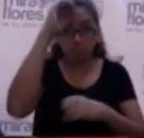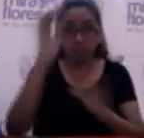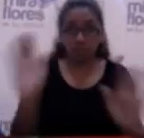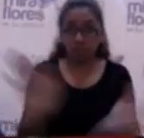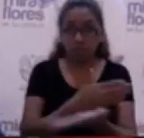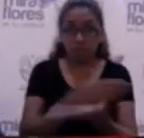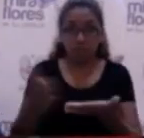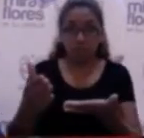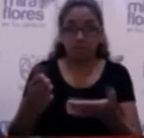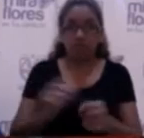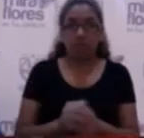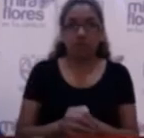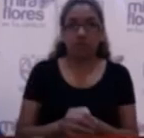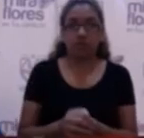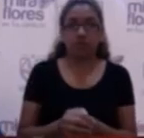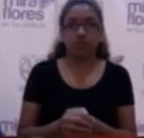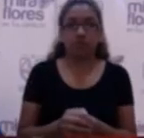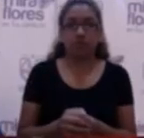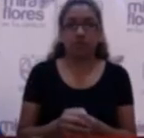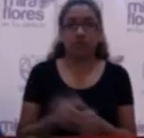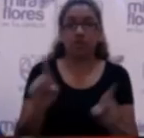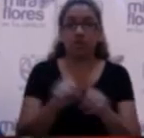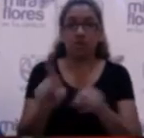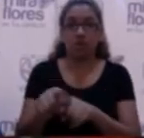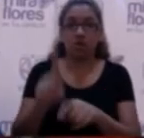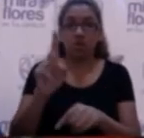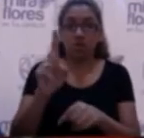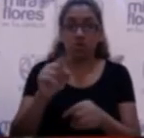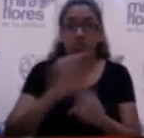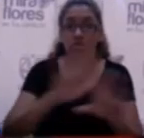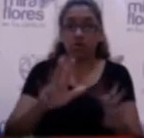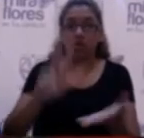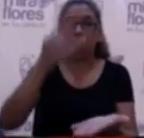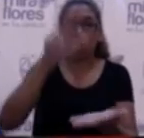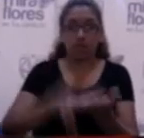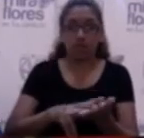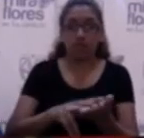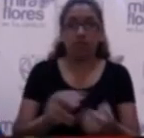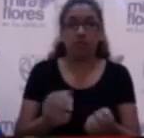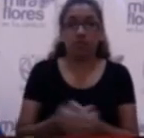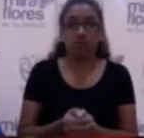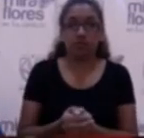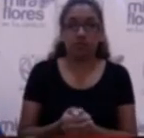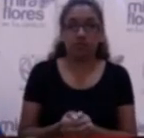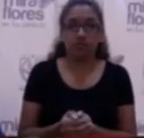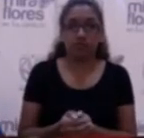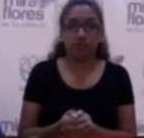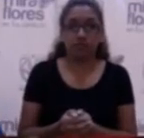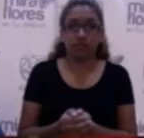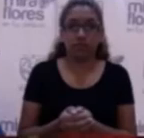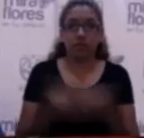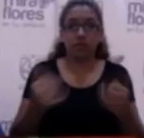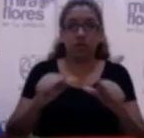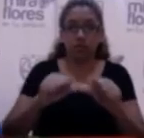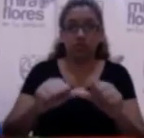No tenemos debate. No tenemos sustentación. Viene con un dictamen aprobatorio de la